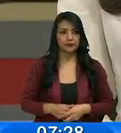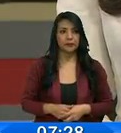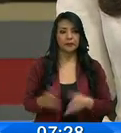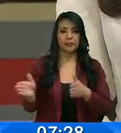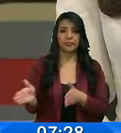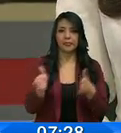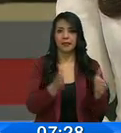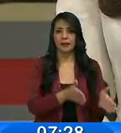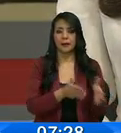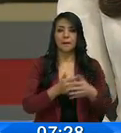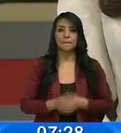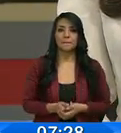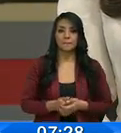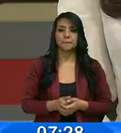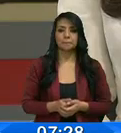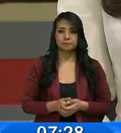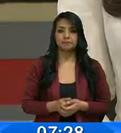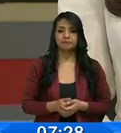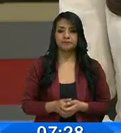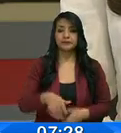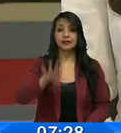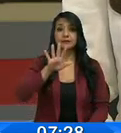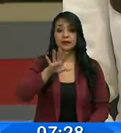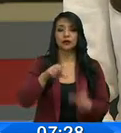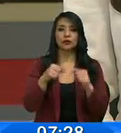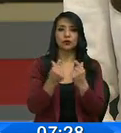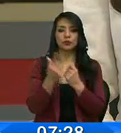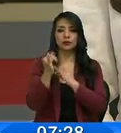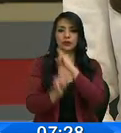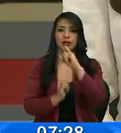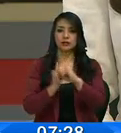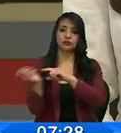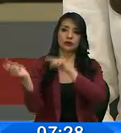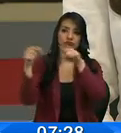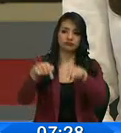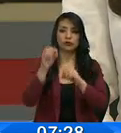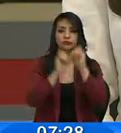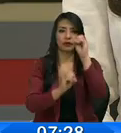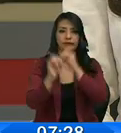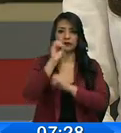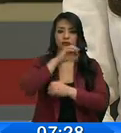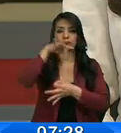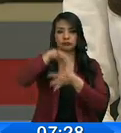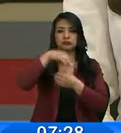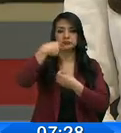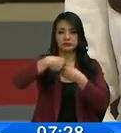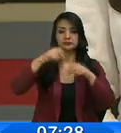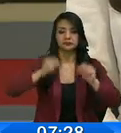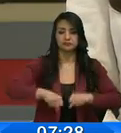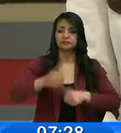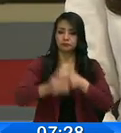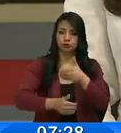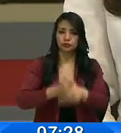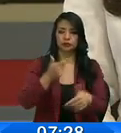mientras se compromete la presencia de 5 misiones internacionales de observación electoral para que participen en este